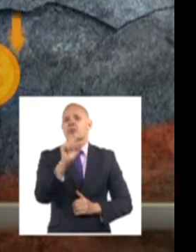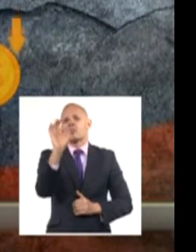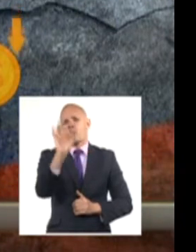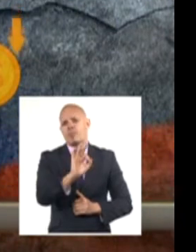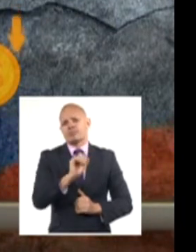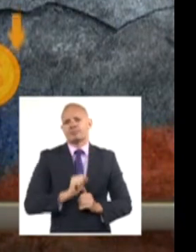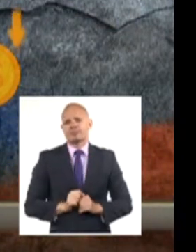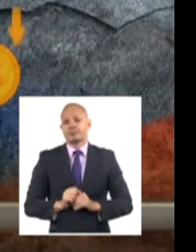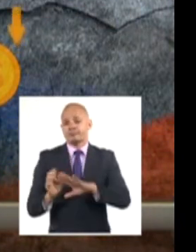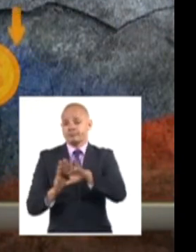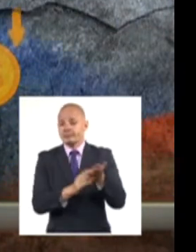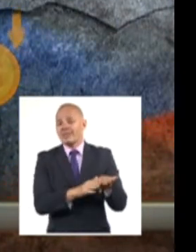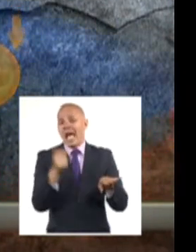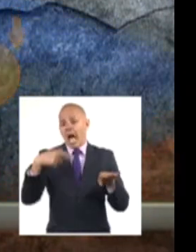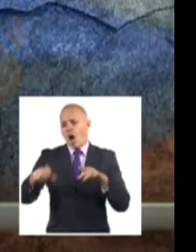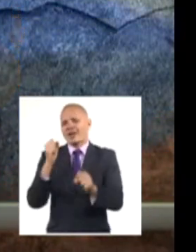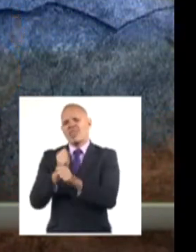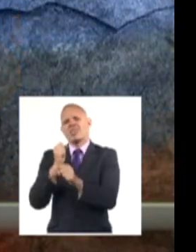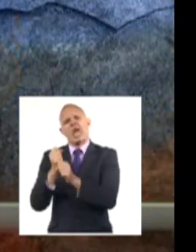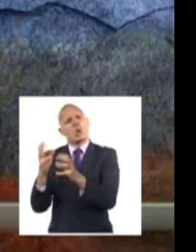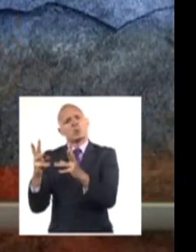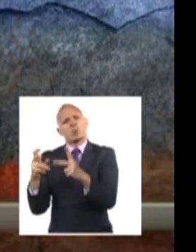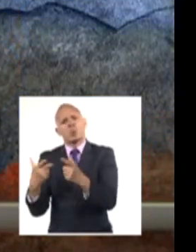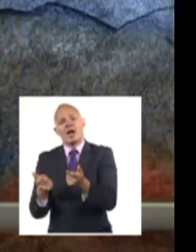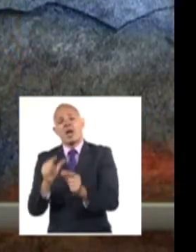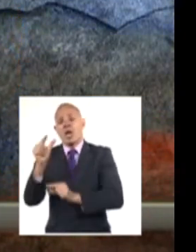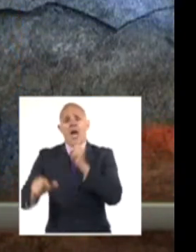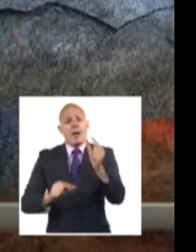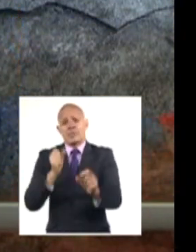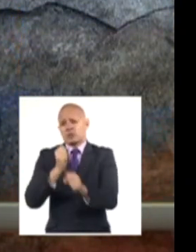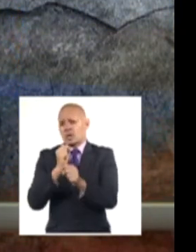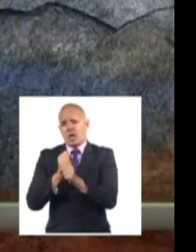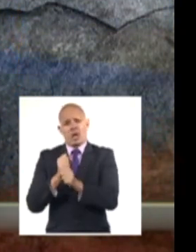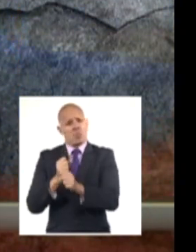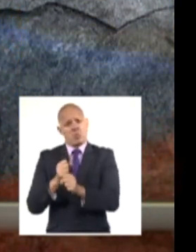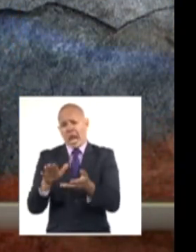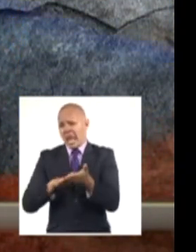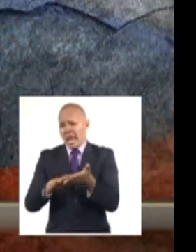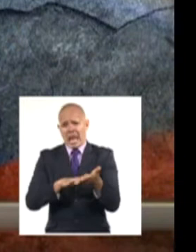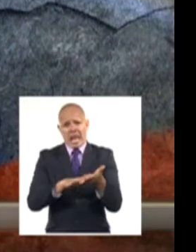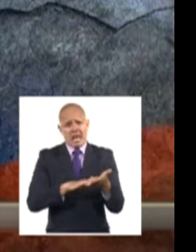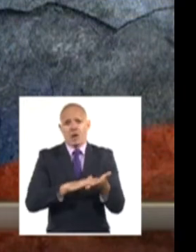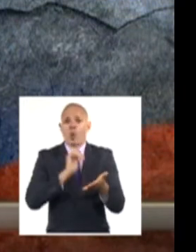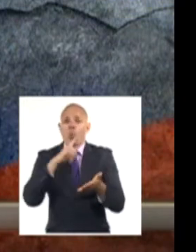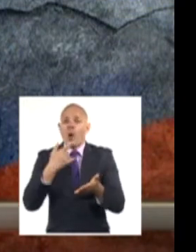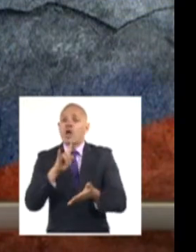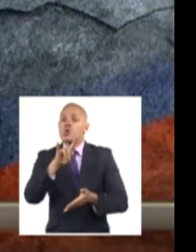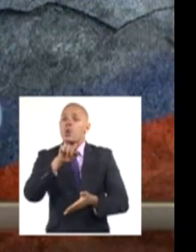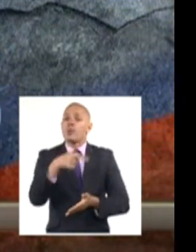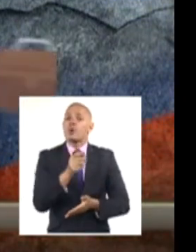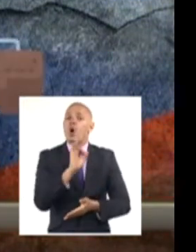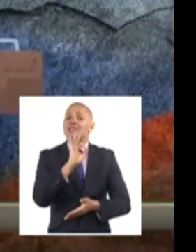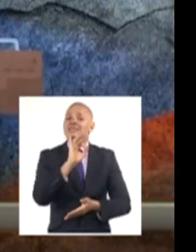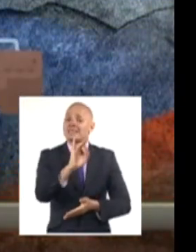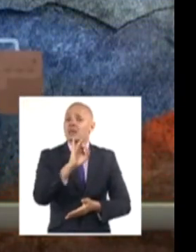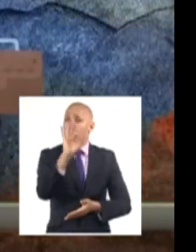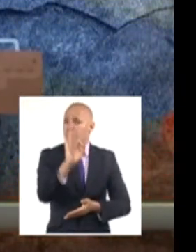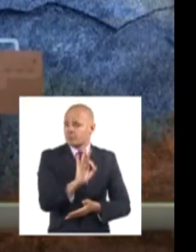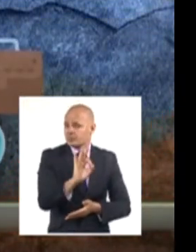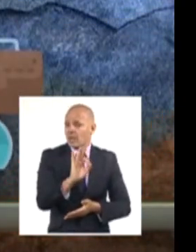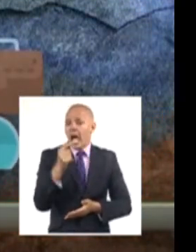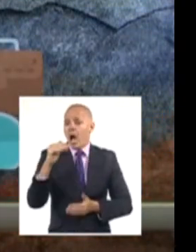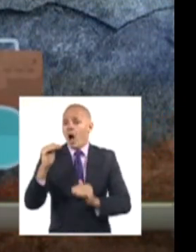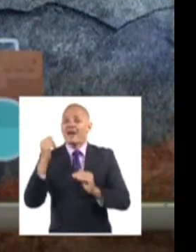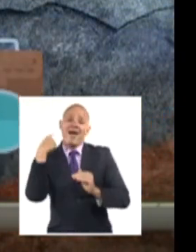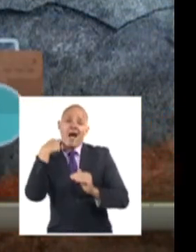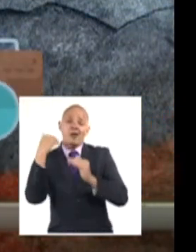que respecta al ámbito laboral la tasa de desempleo de 2018 se ubicó en 9.7 por ciento un incremento frente a la cifra reportada en